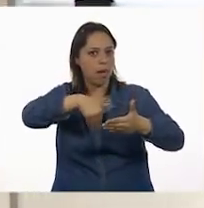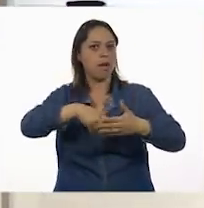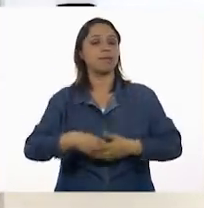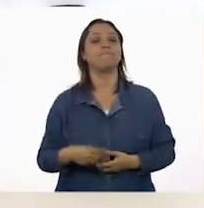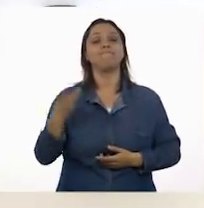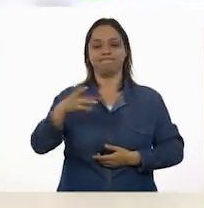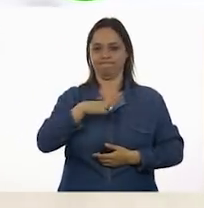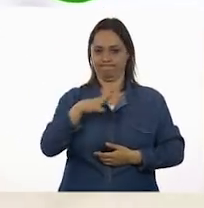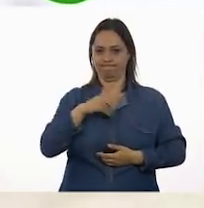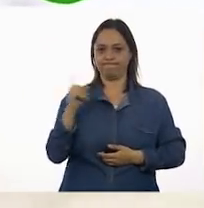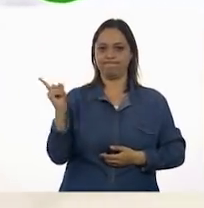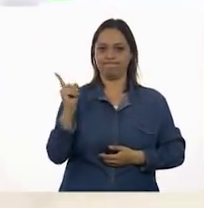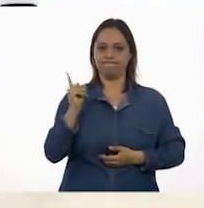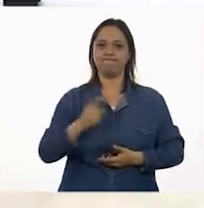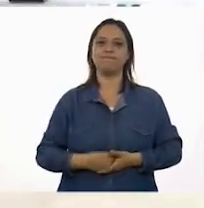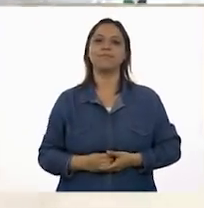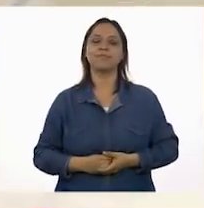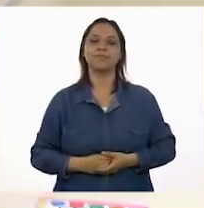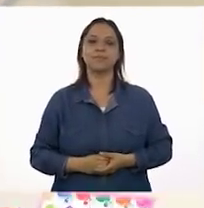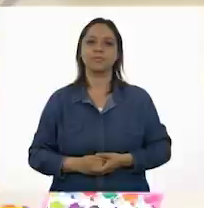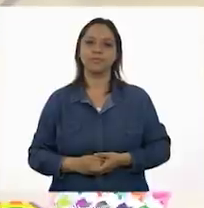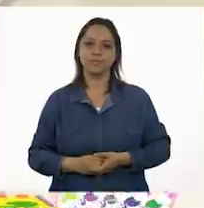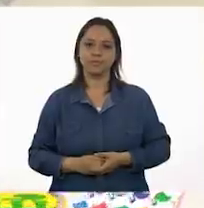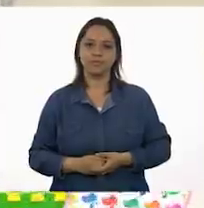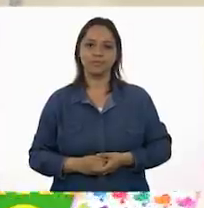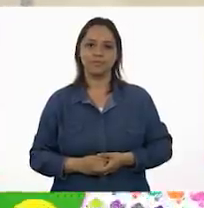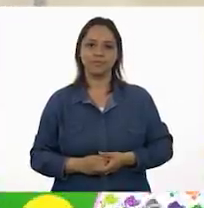Aquí lo tengo.